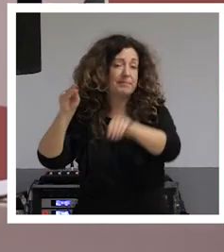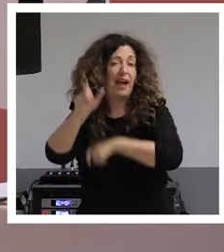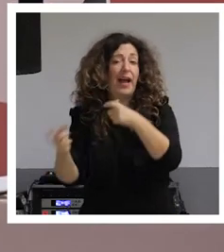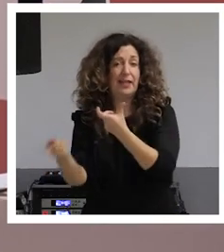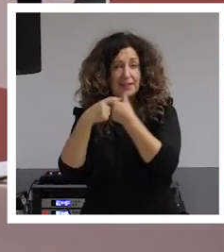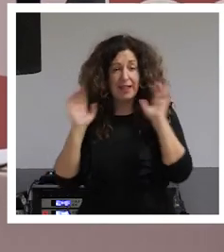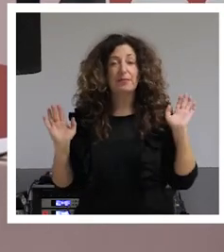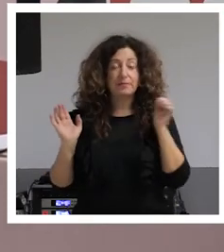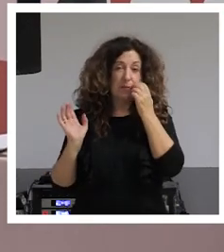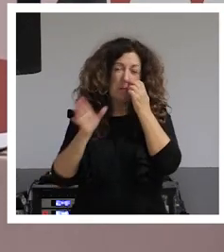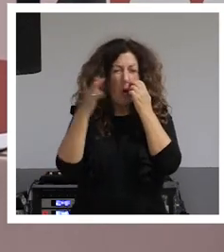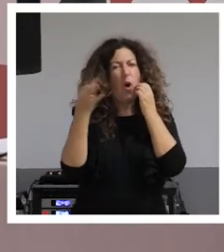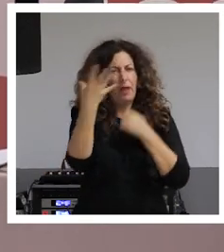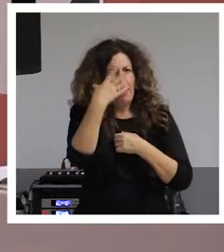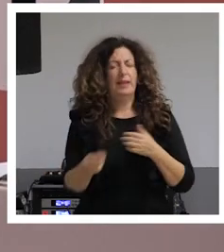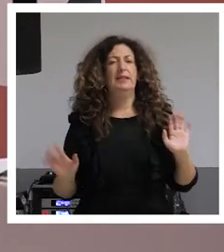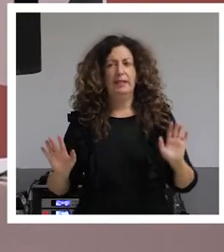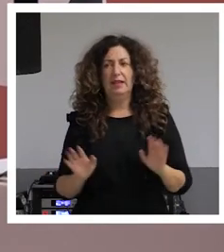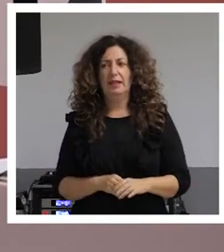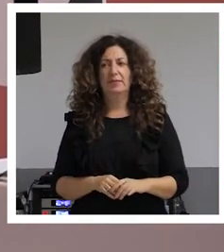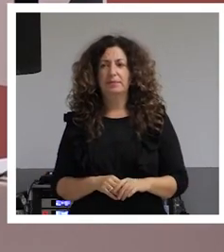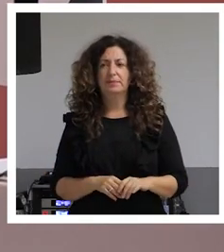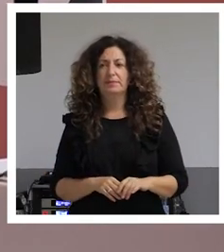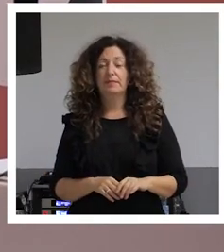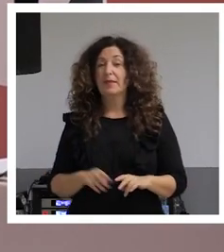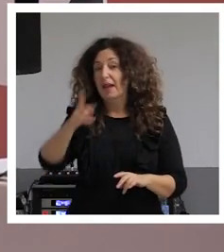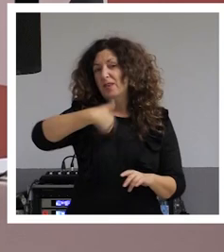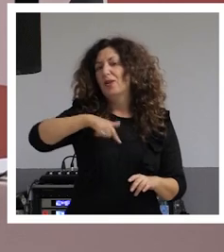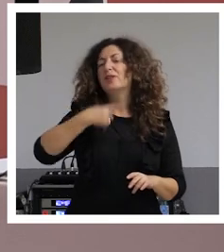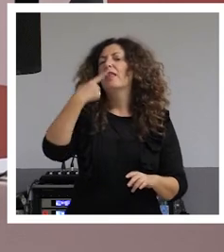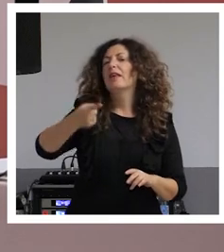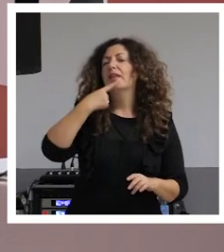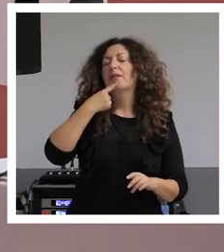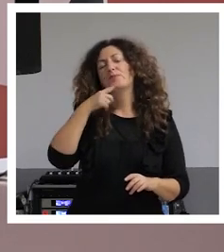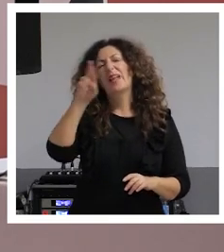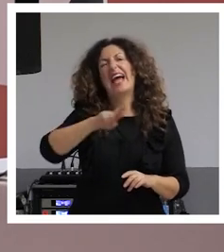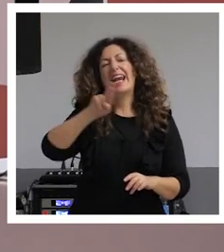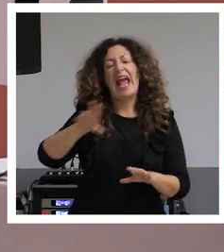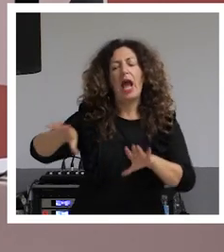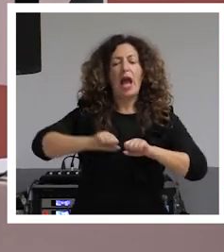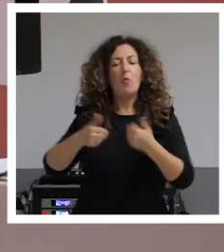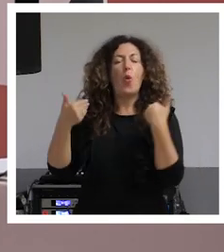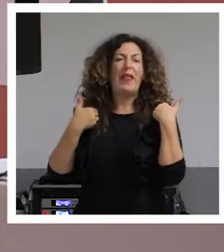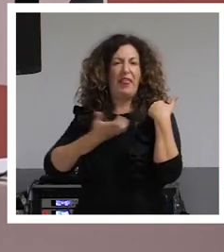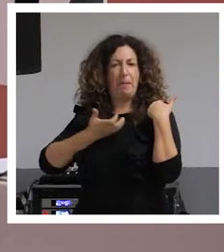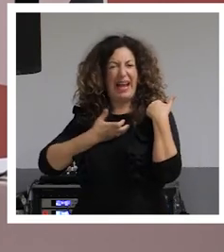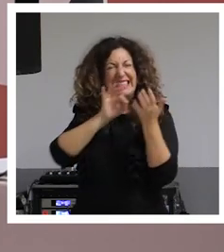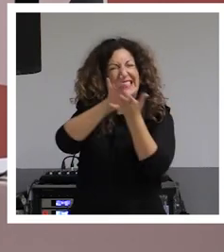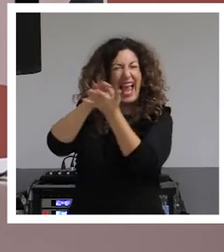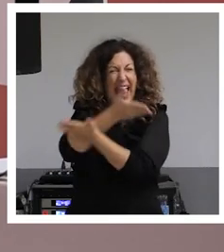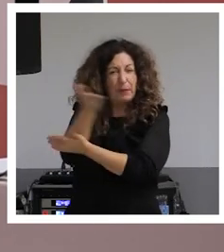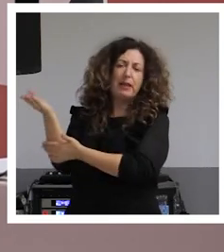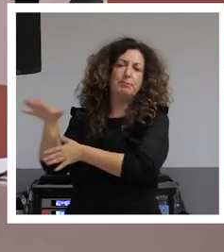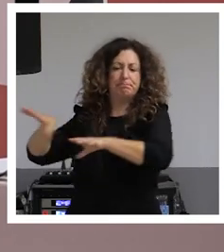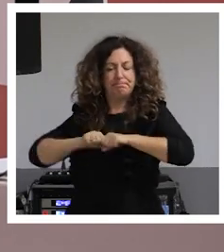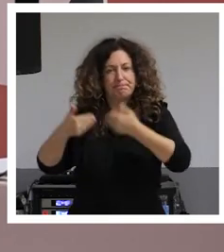porque además se tienen que entender porque a nosotros hablamos de remunicipalización de servicios en